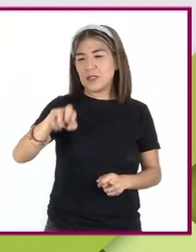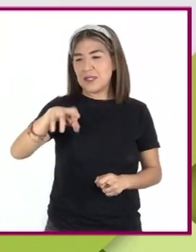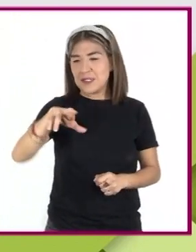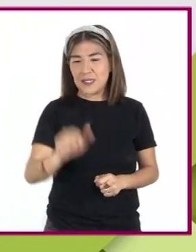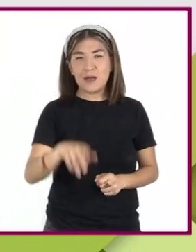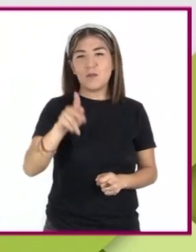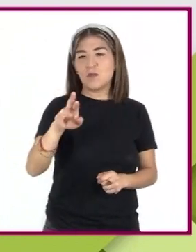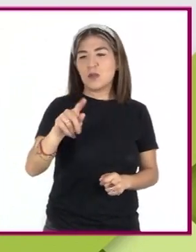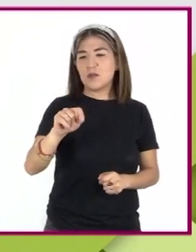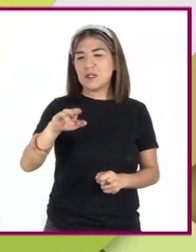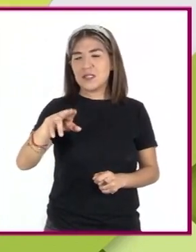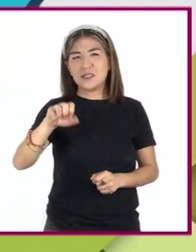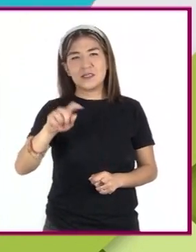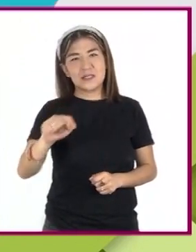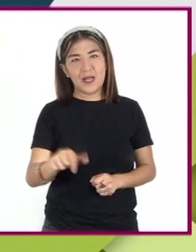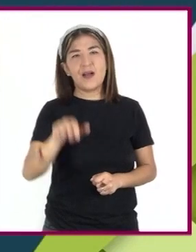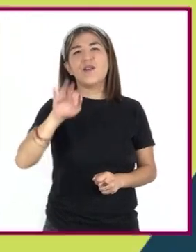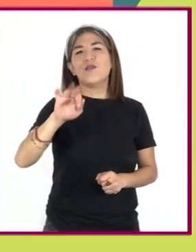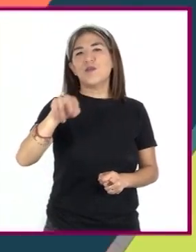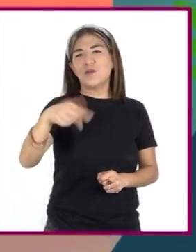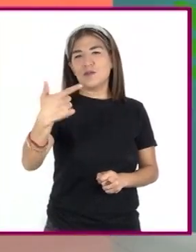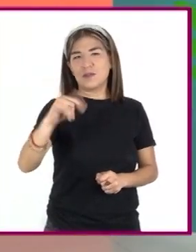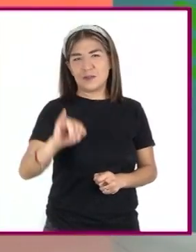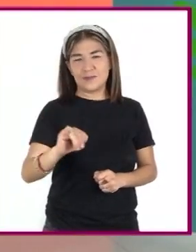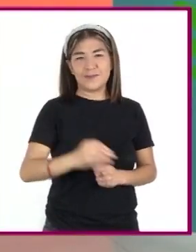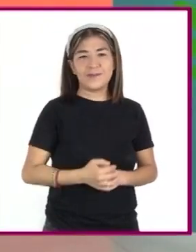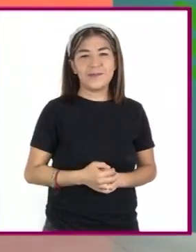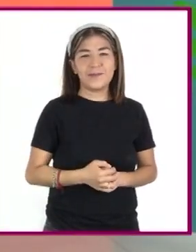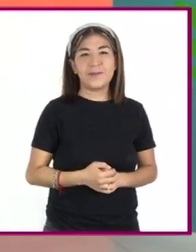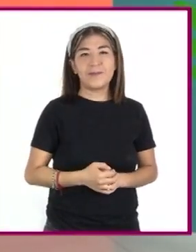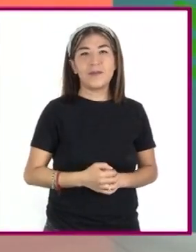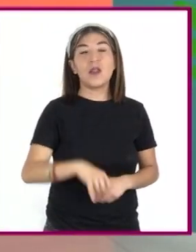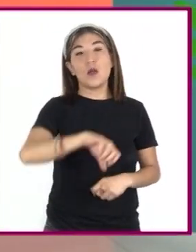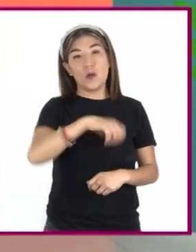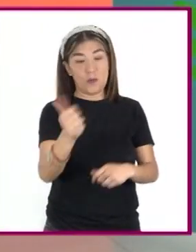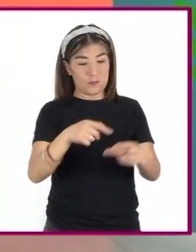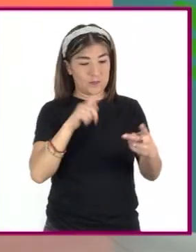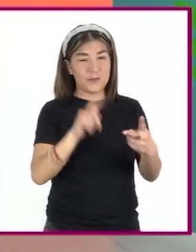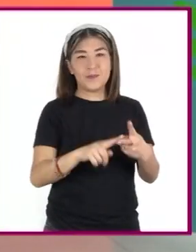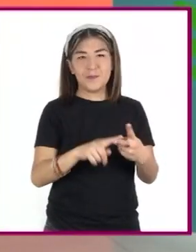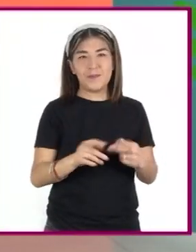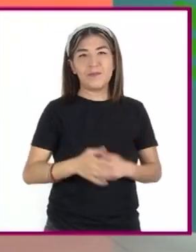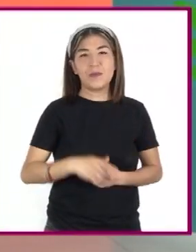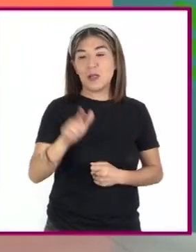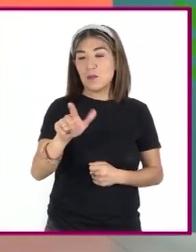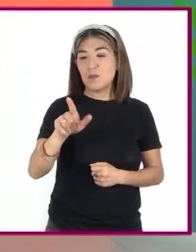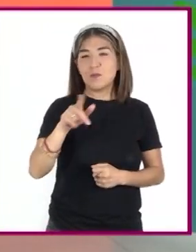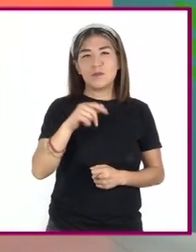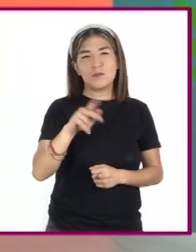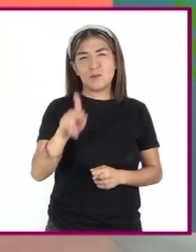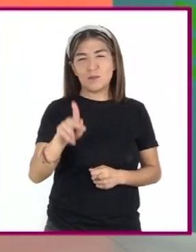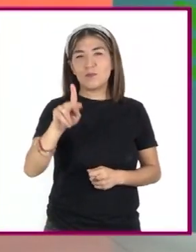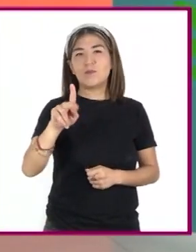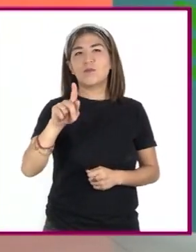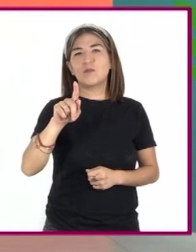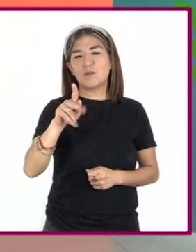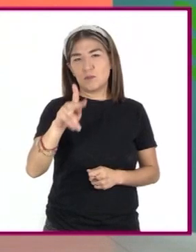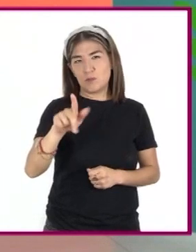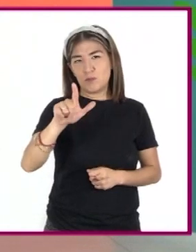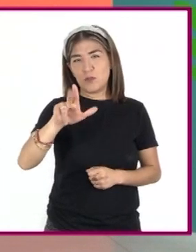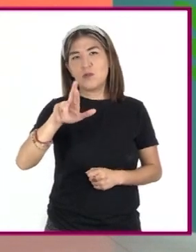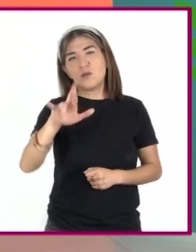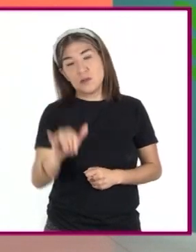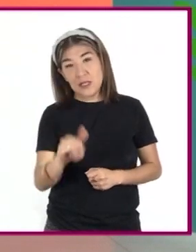Protista y Fungi. Por su parte, los organismos pluricelulares o